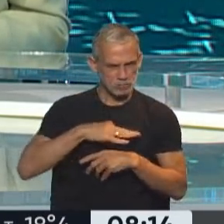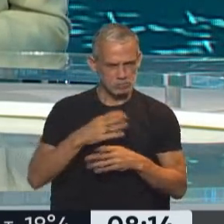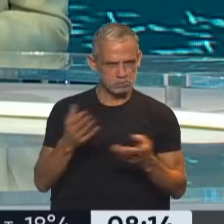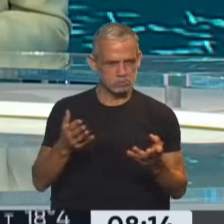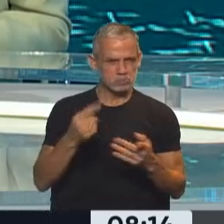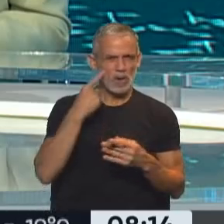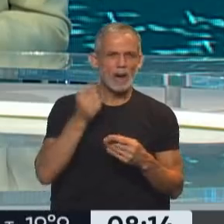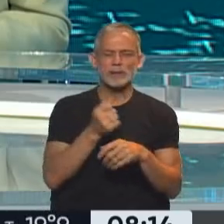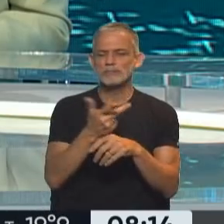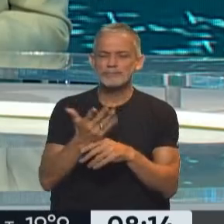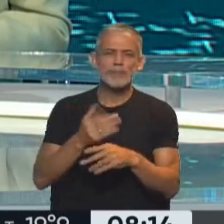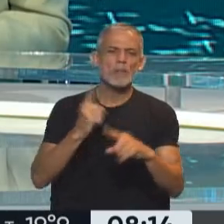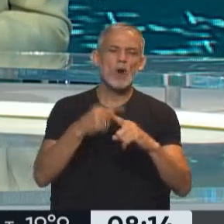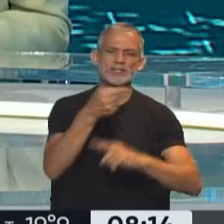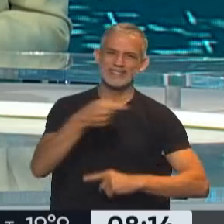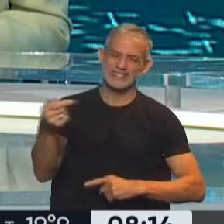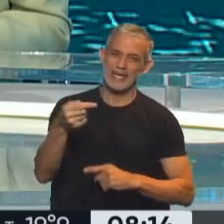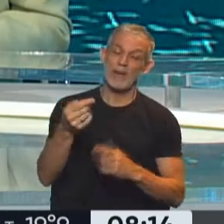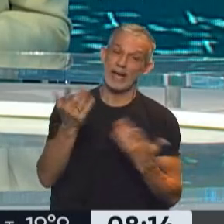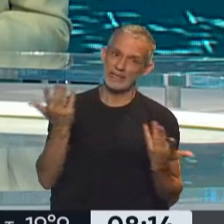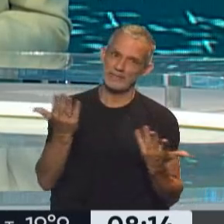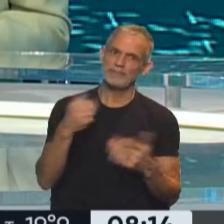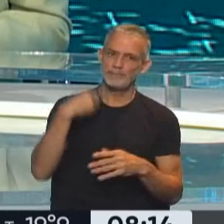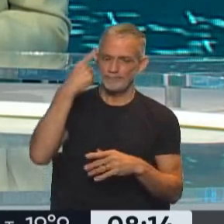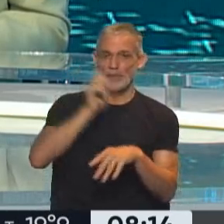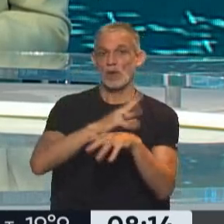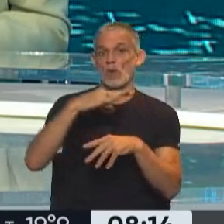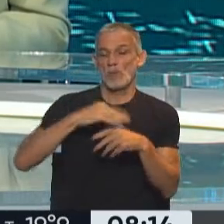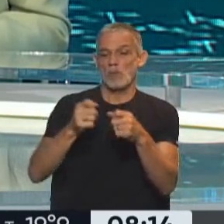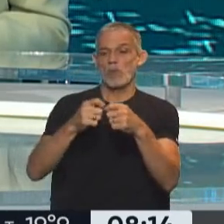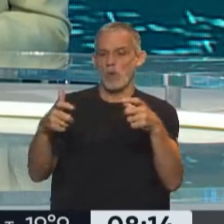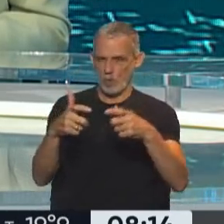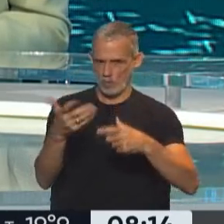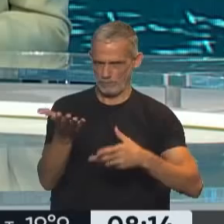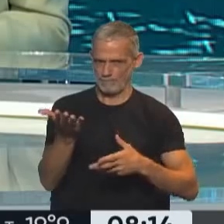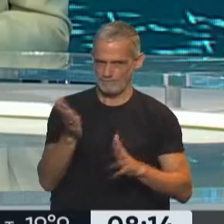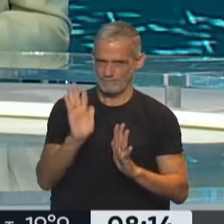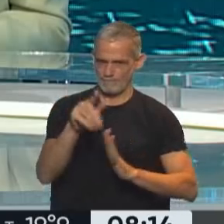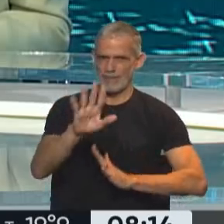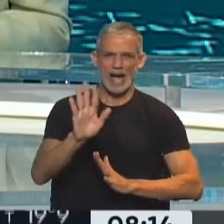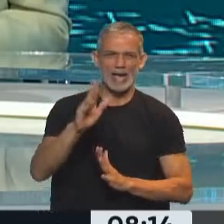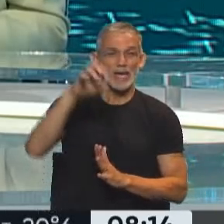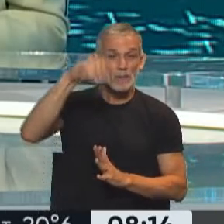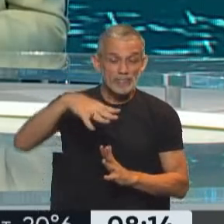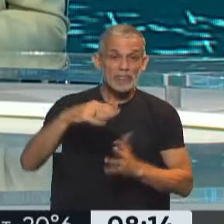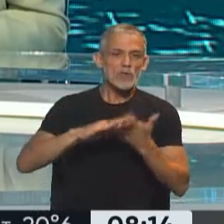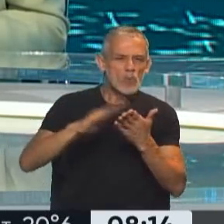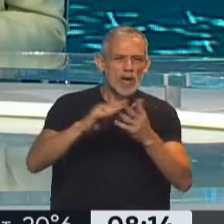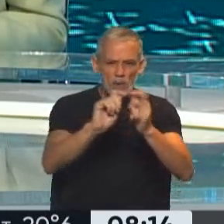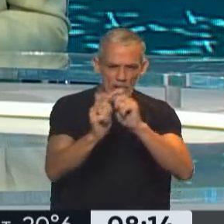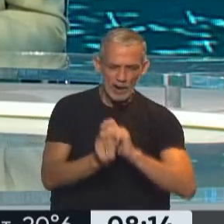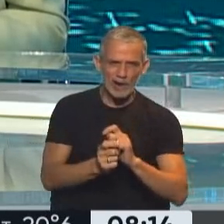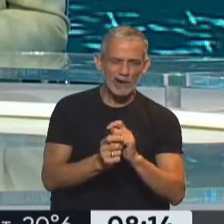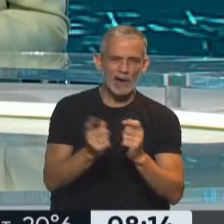el recuento semanal, va a haber un repunte, vamos a hablar de este tema. Y la aparición de nuevas variantes.